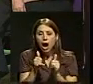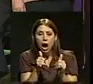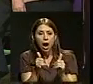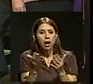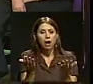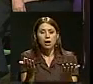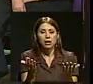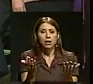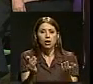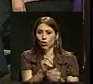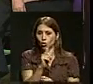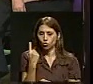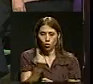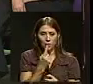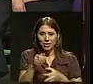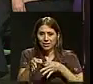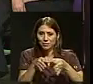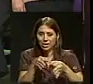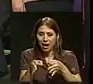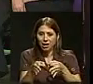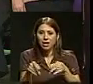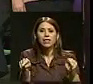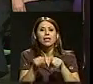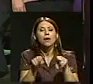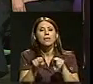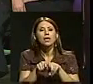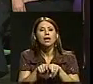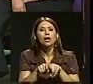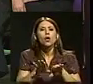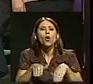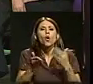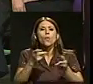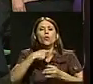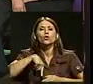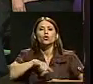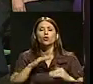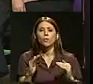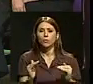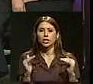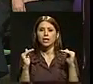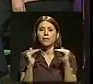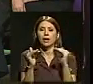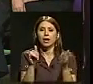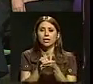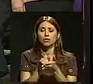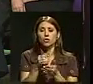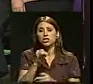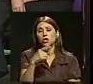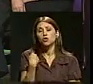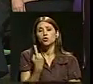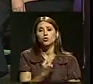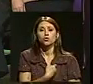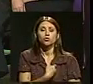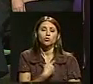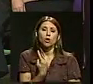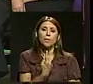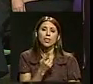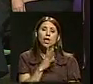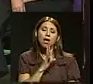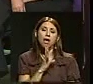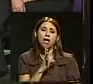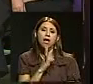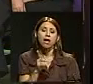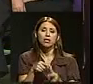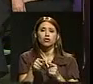sea, no solo explicarle, sino cómo vamos a equiparar eso, porque si nos quedamos solo en el discurso, ellos lo van a